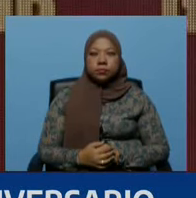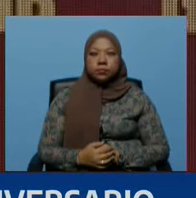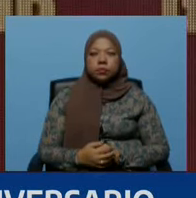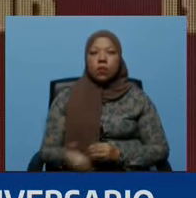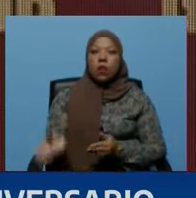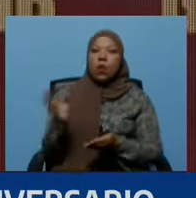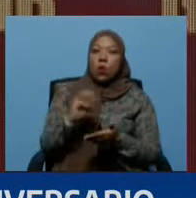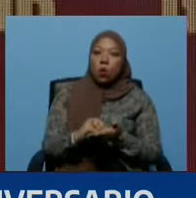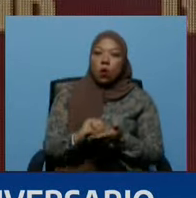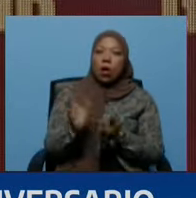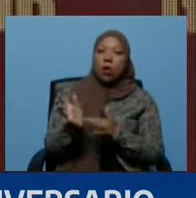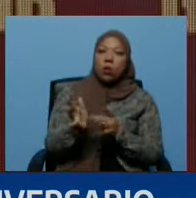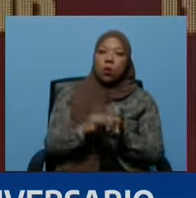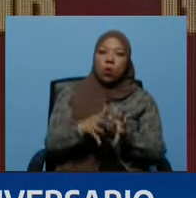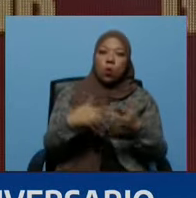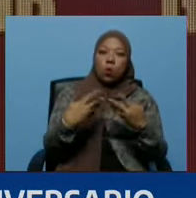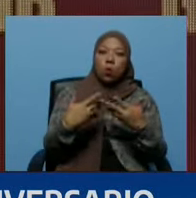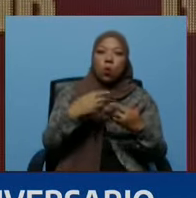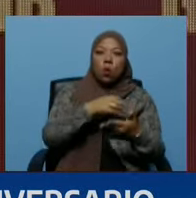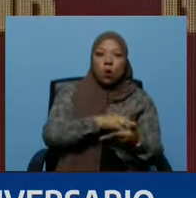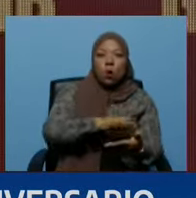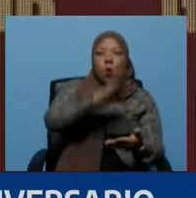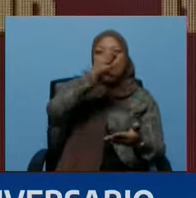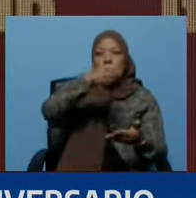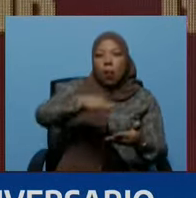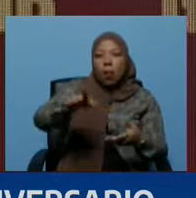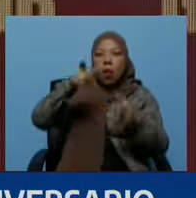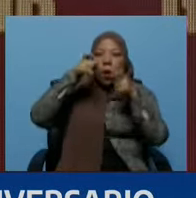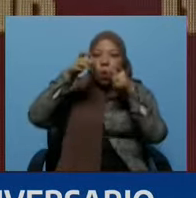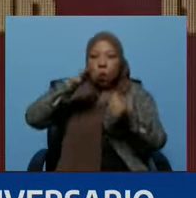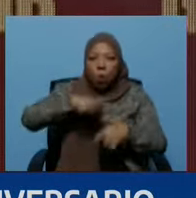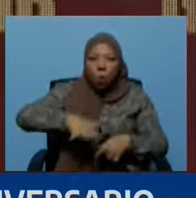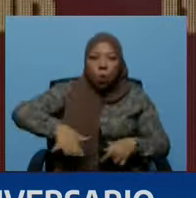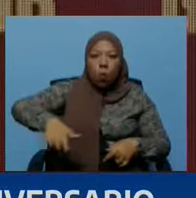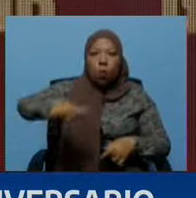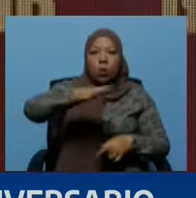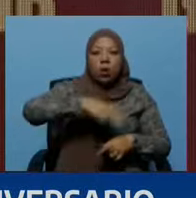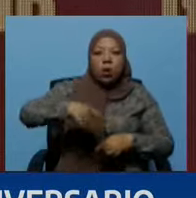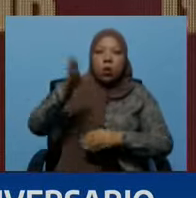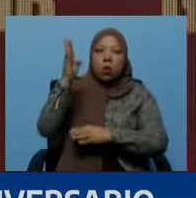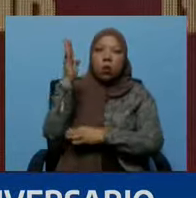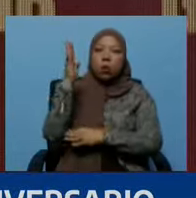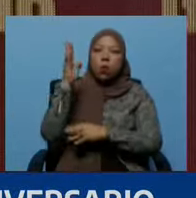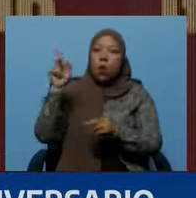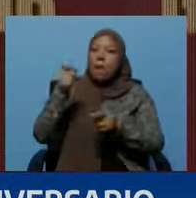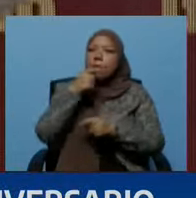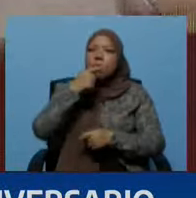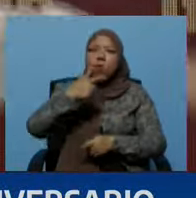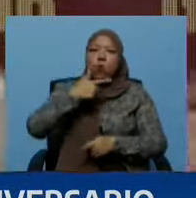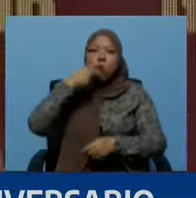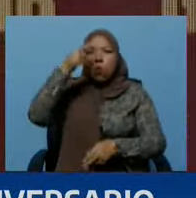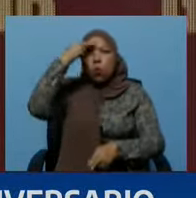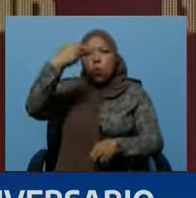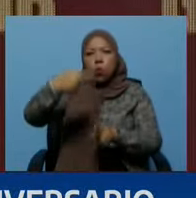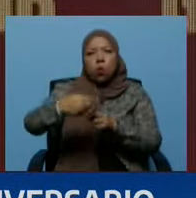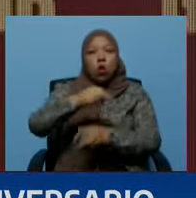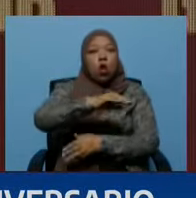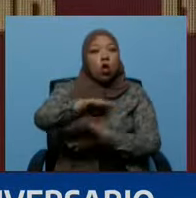Otra vez le llevó el diablo a un monte muy alto y le mostró todos los reinos del mundo y la gloria de ellos. Y le dijo, todo esto es